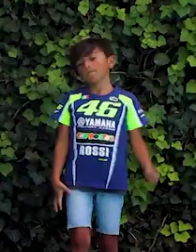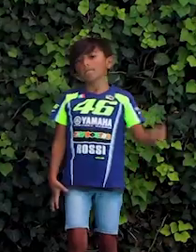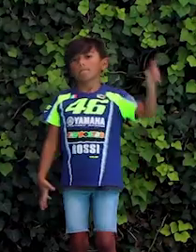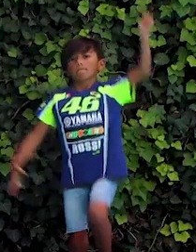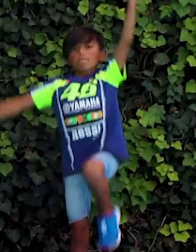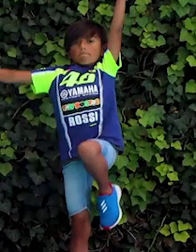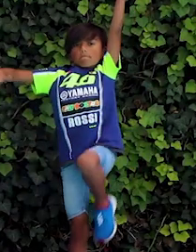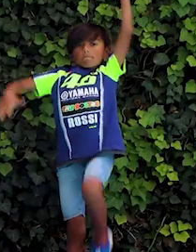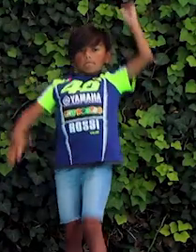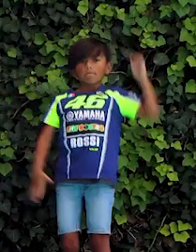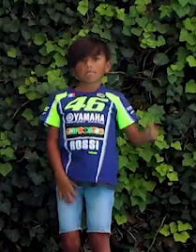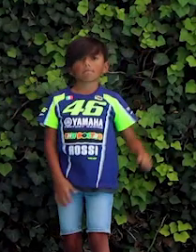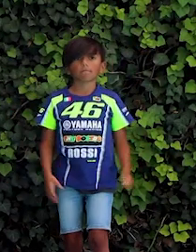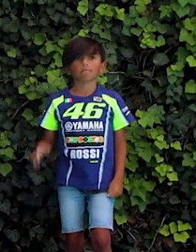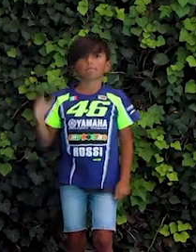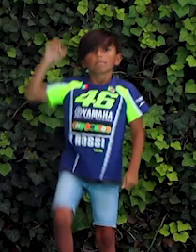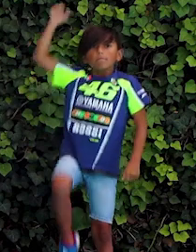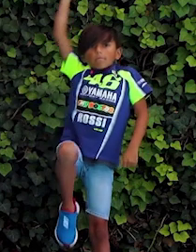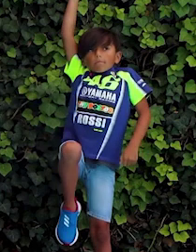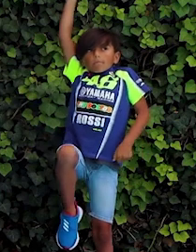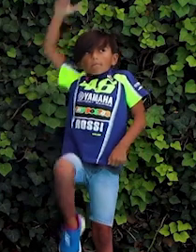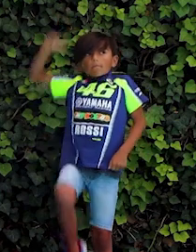bien.